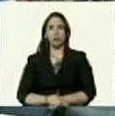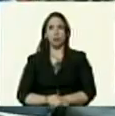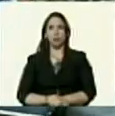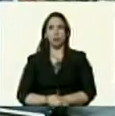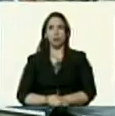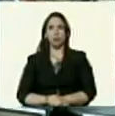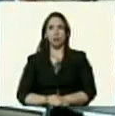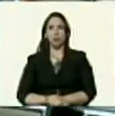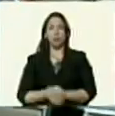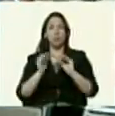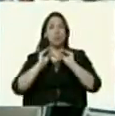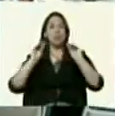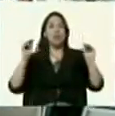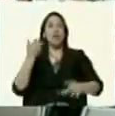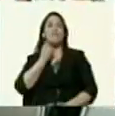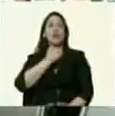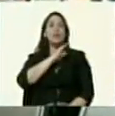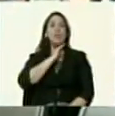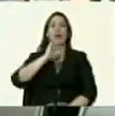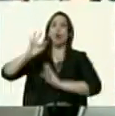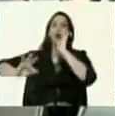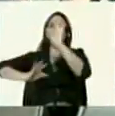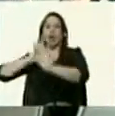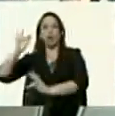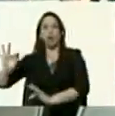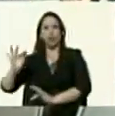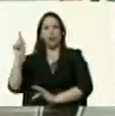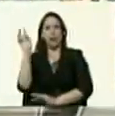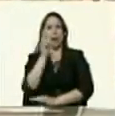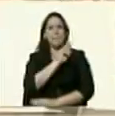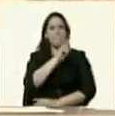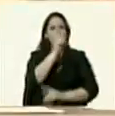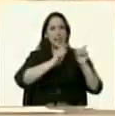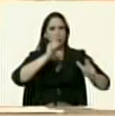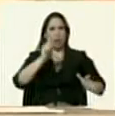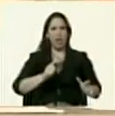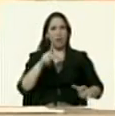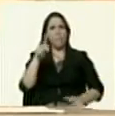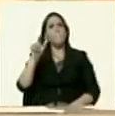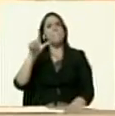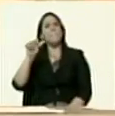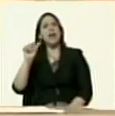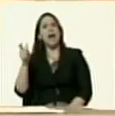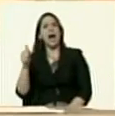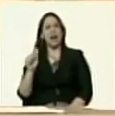Llama enfermedad contagiosa a los venezolanos, plaga.